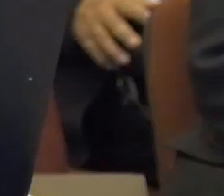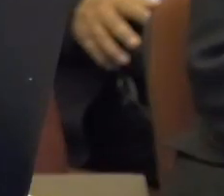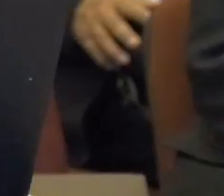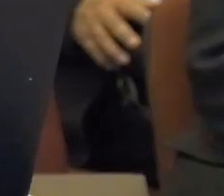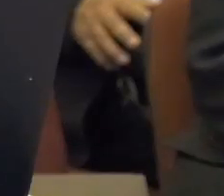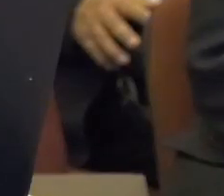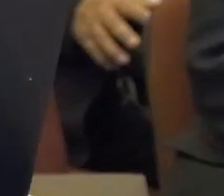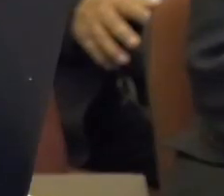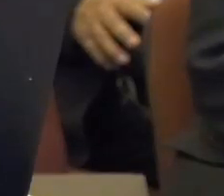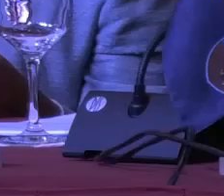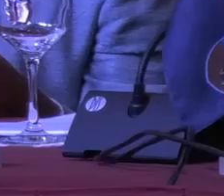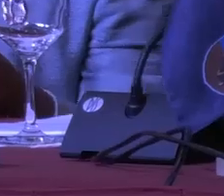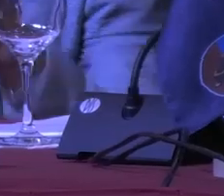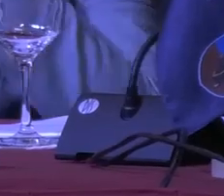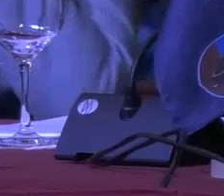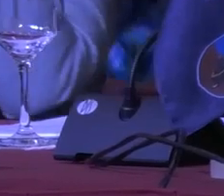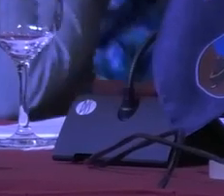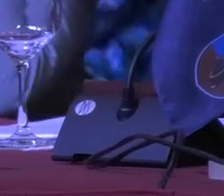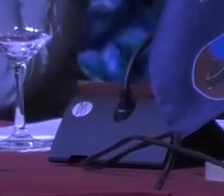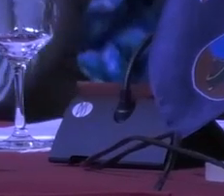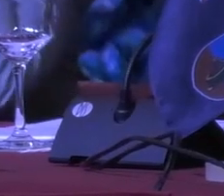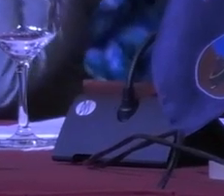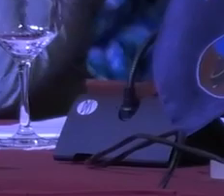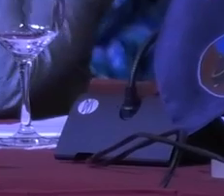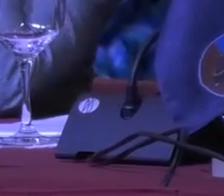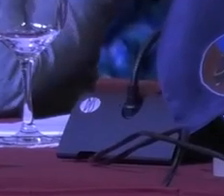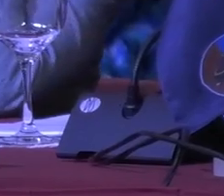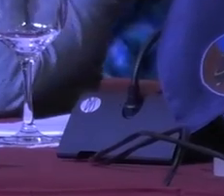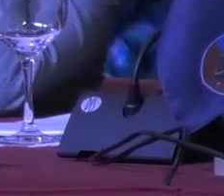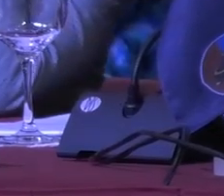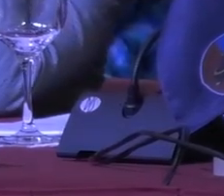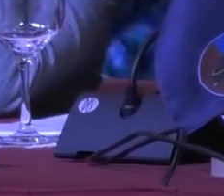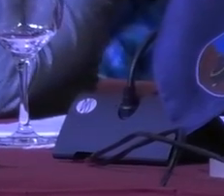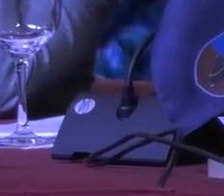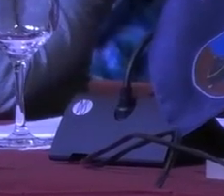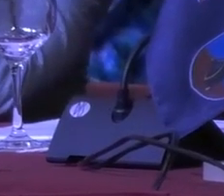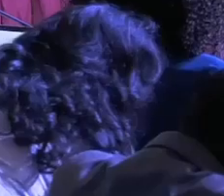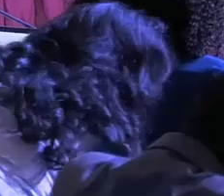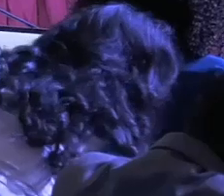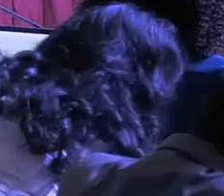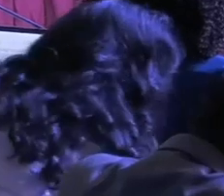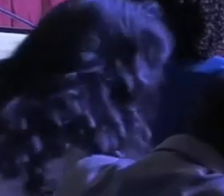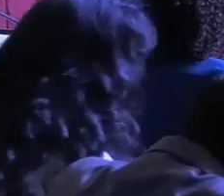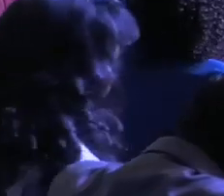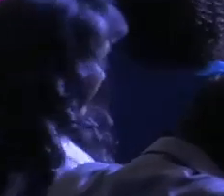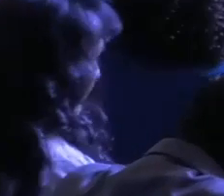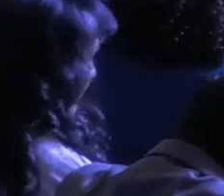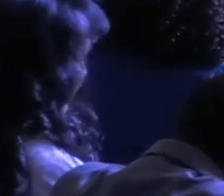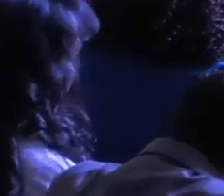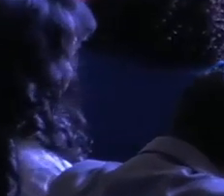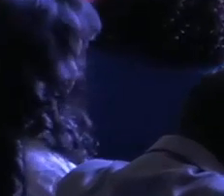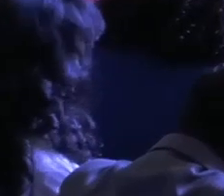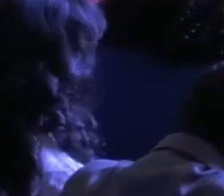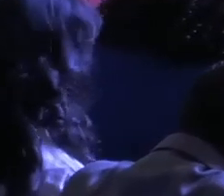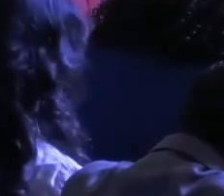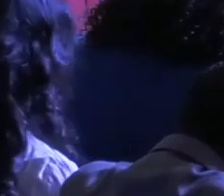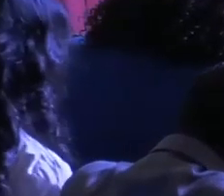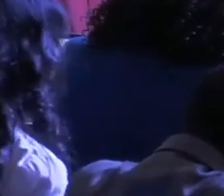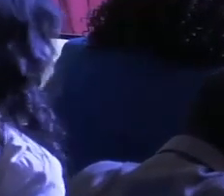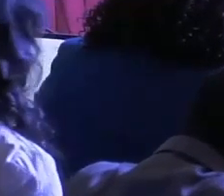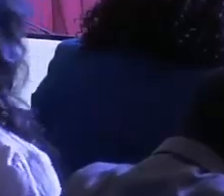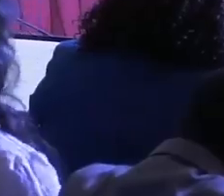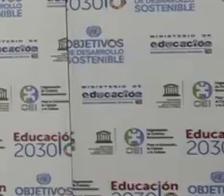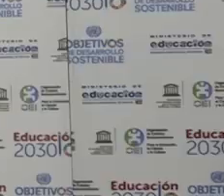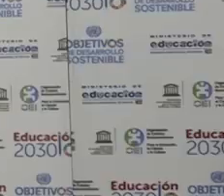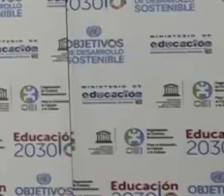formación permanente de los docentes, pero también es estabilidad laboral y derechos laborales, especialmente